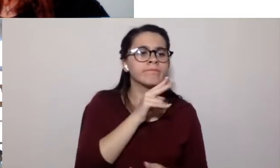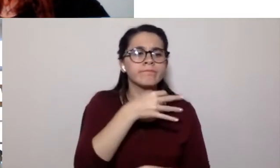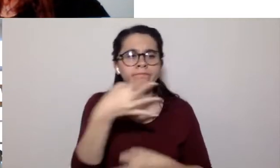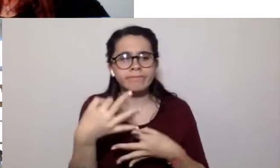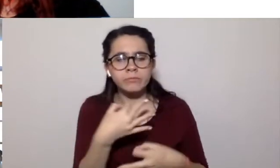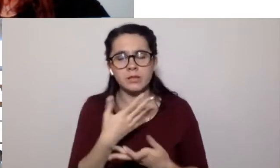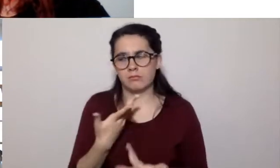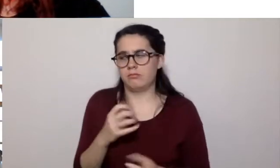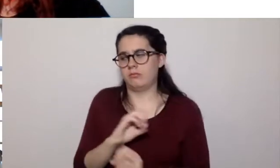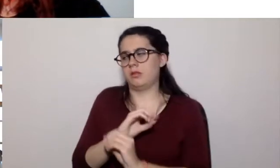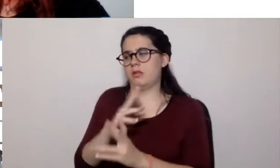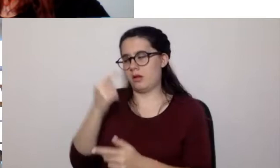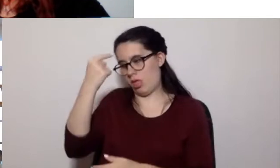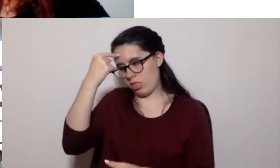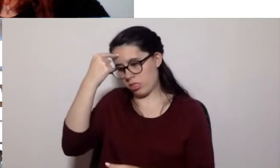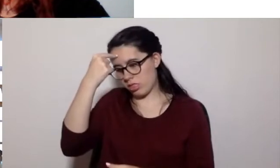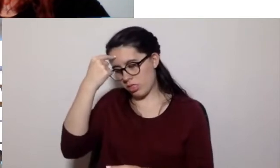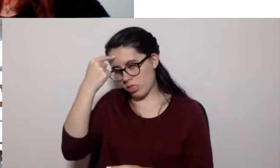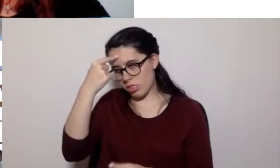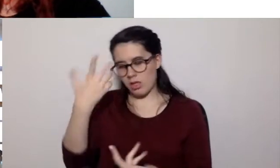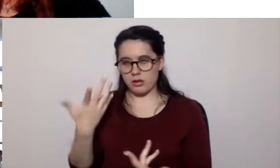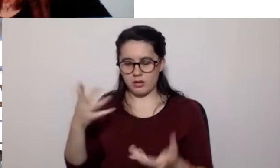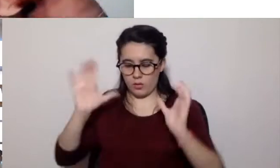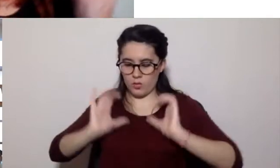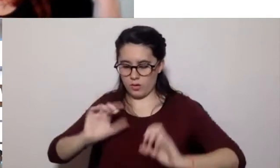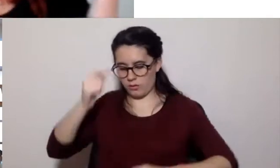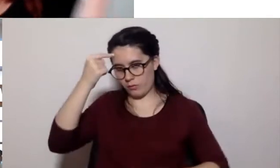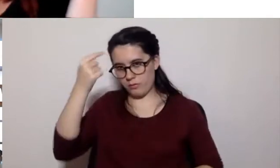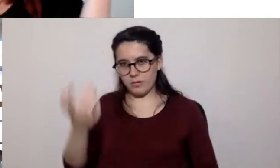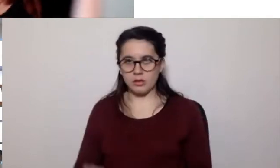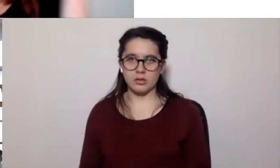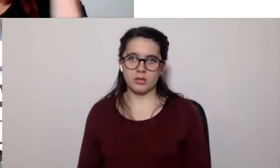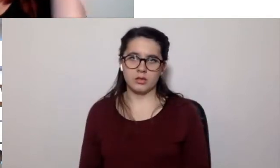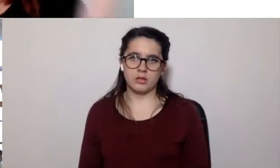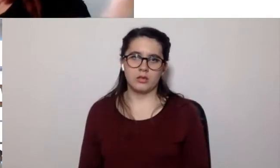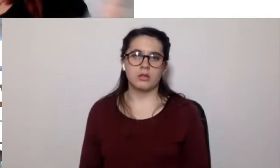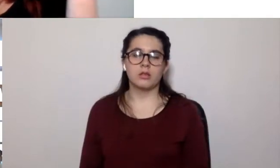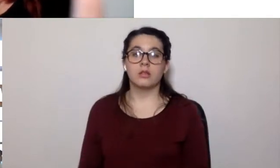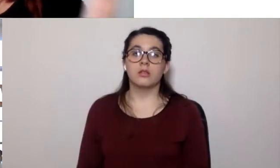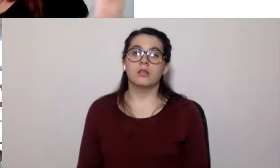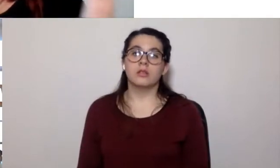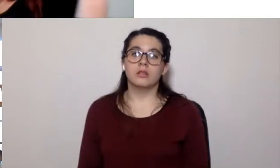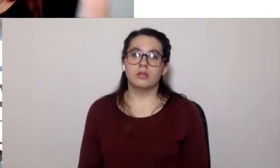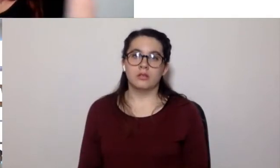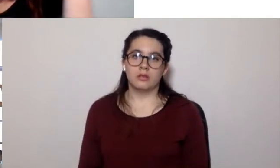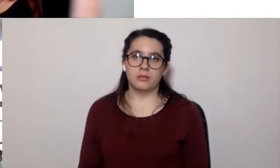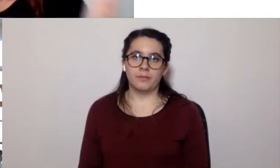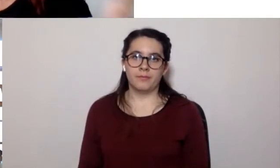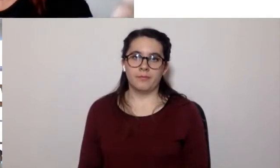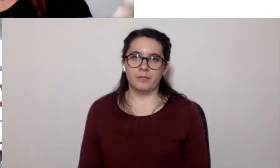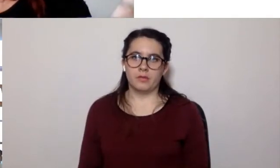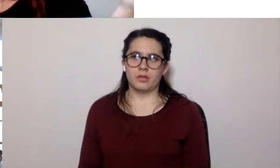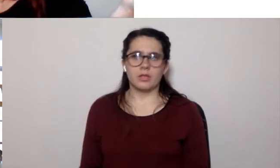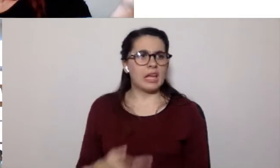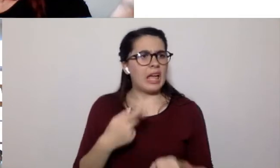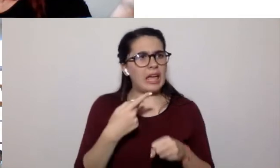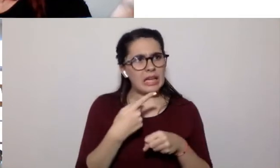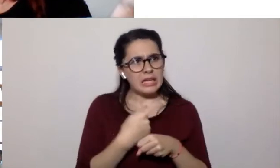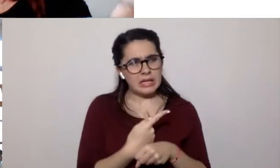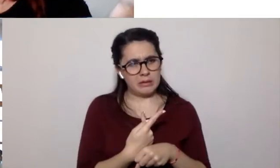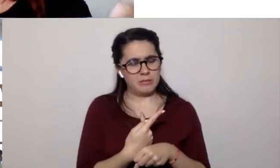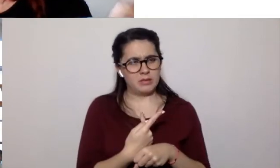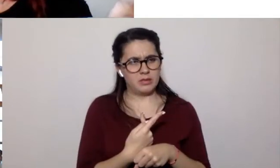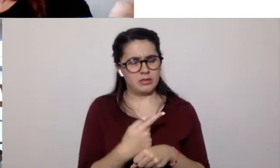mente. Otra, por ejemplo, que esa de creo manera, que... De manera consciente e inconsciente,